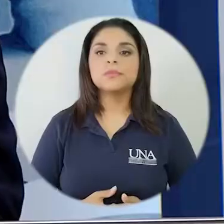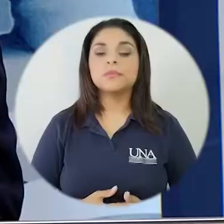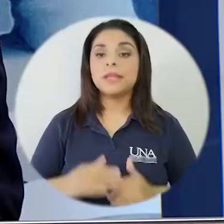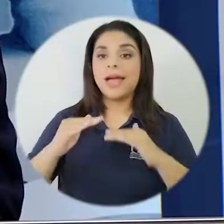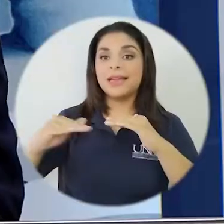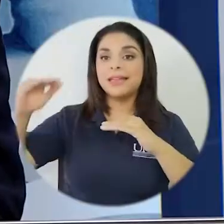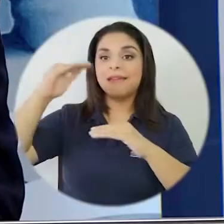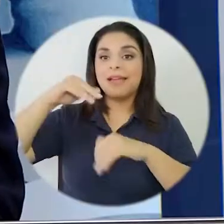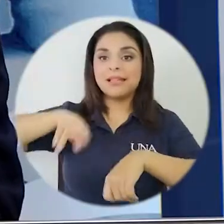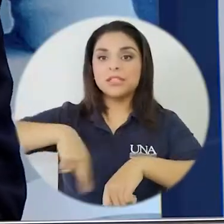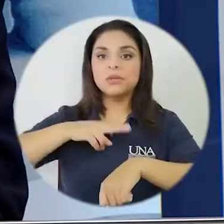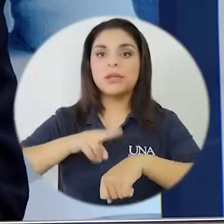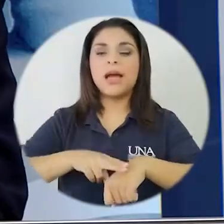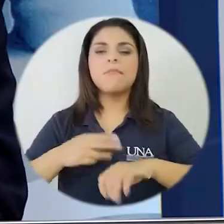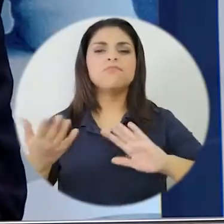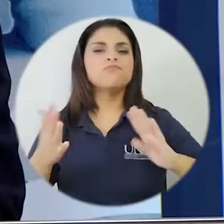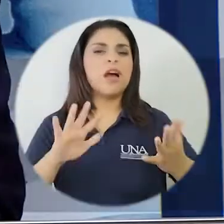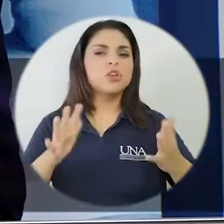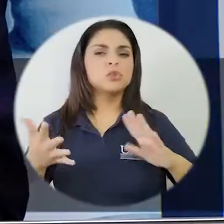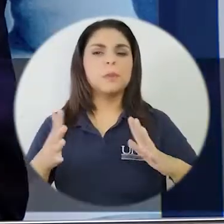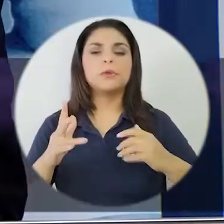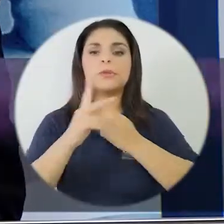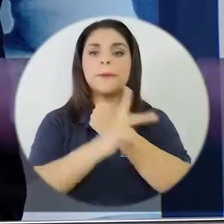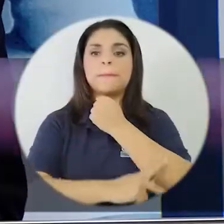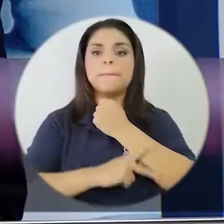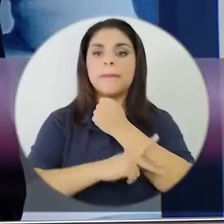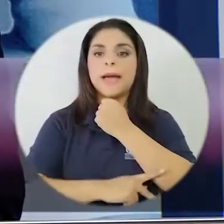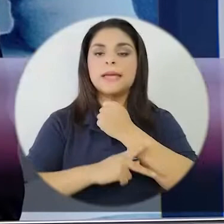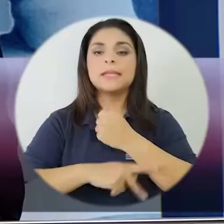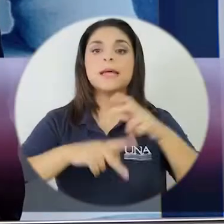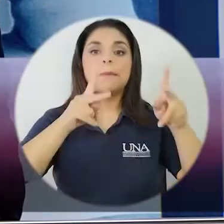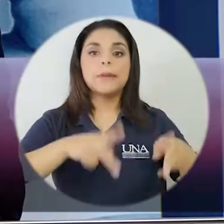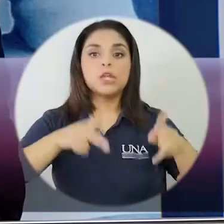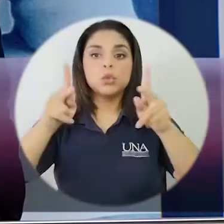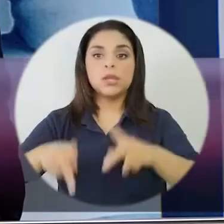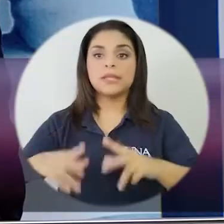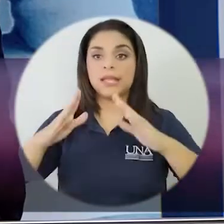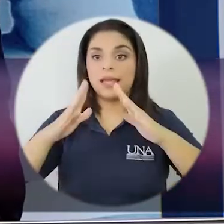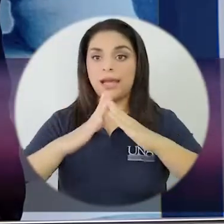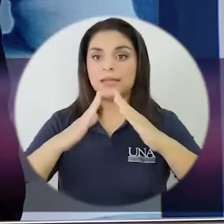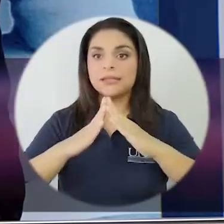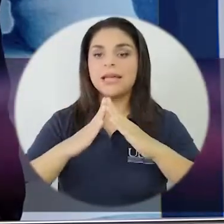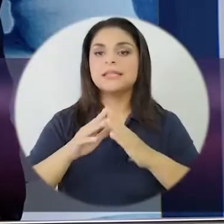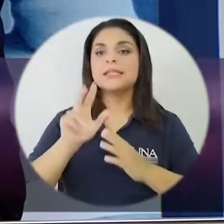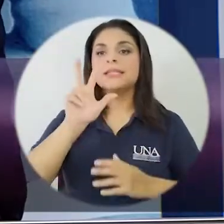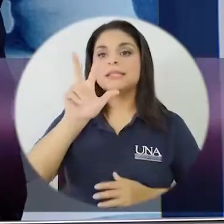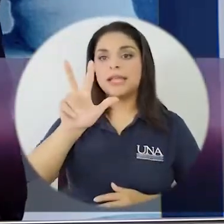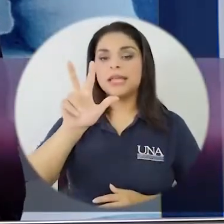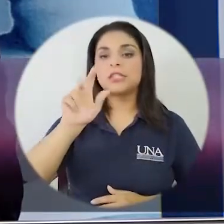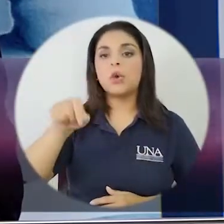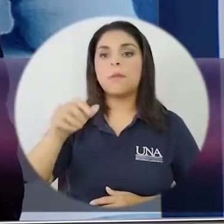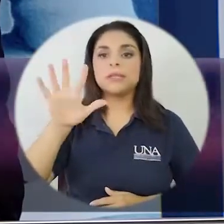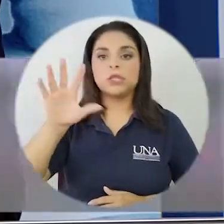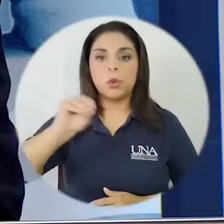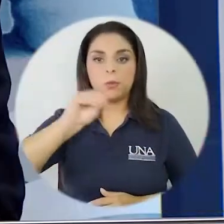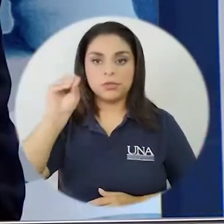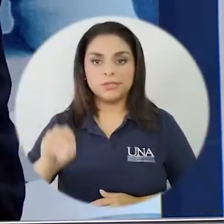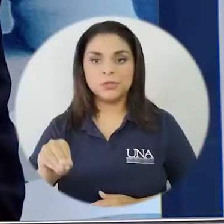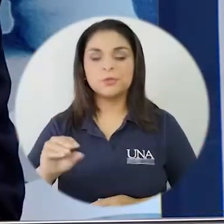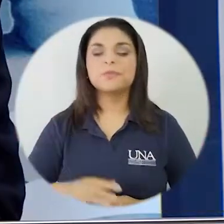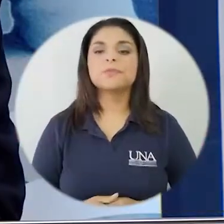Y a nivel nacional, el promedio por país digamos, de personas por hogar es de